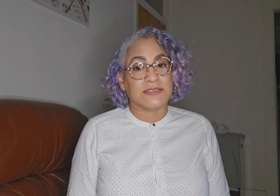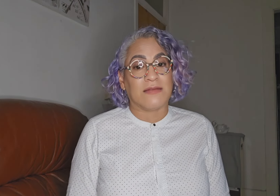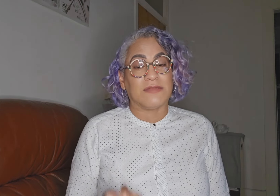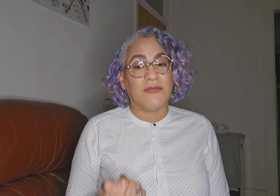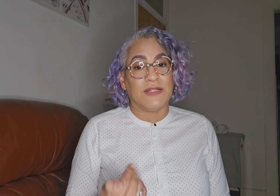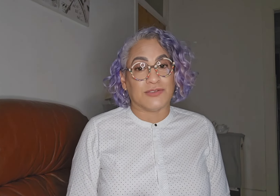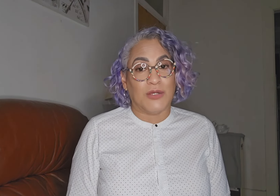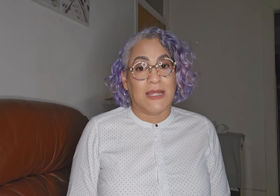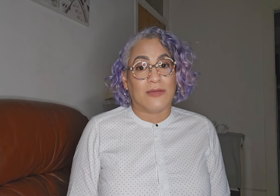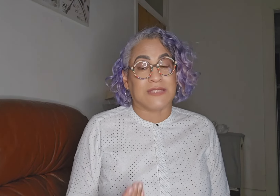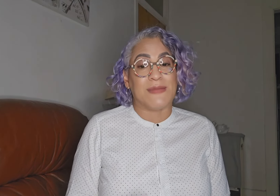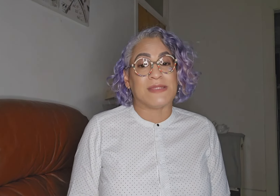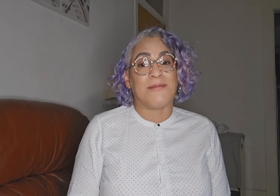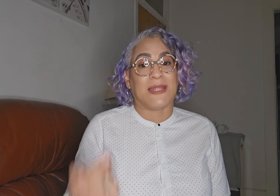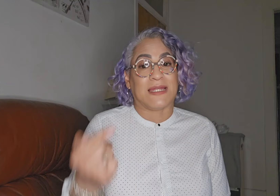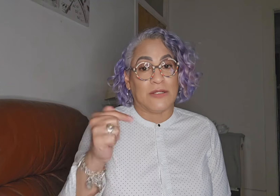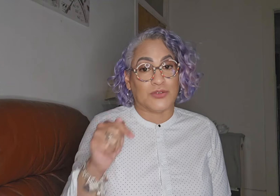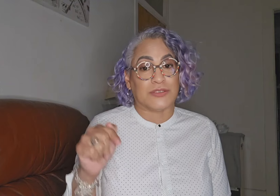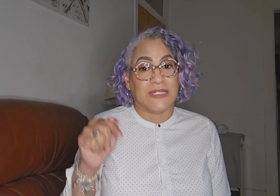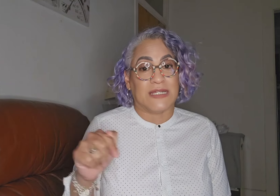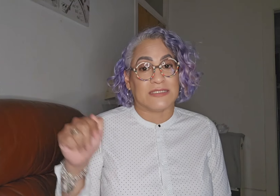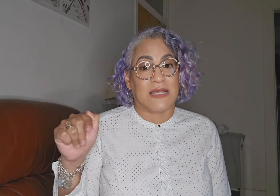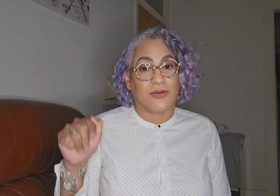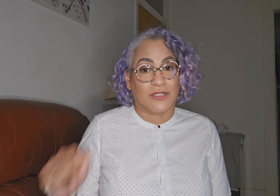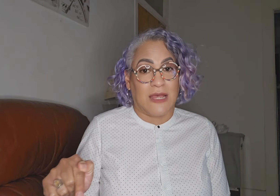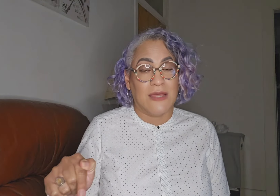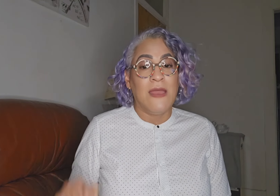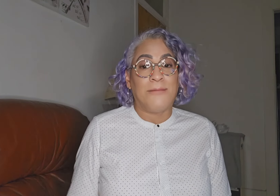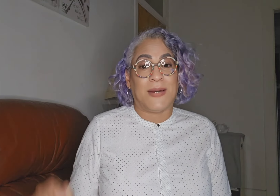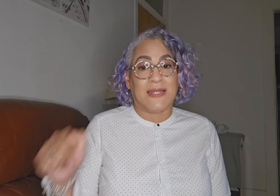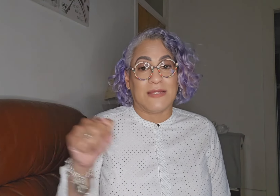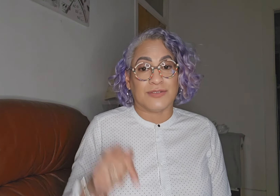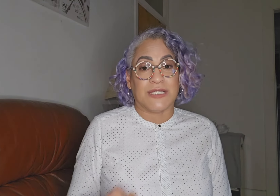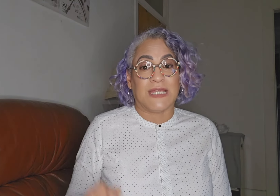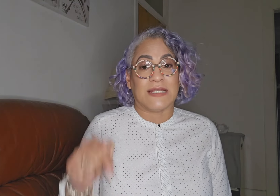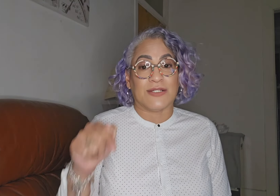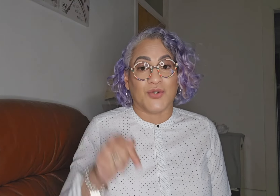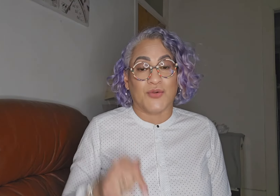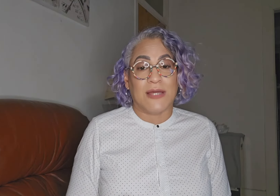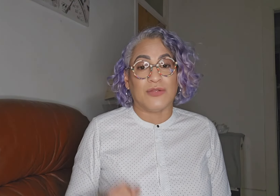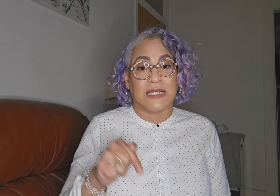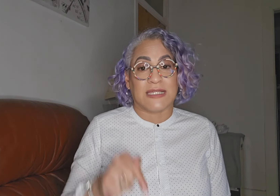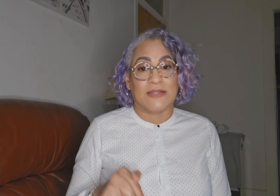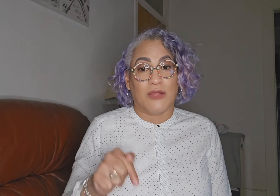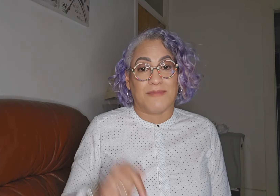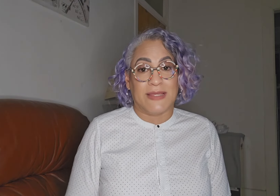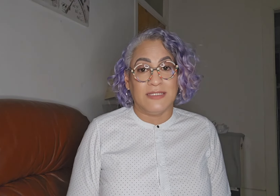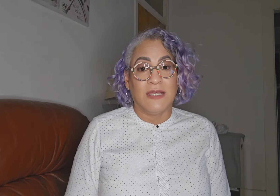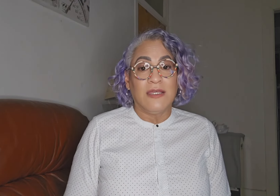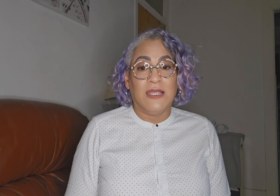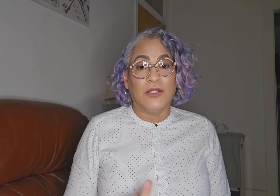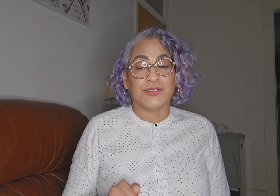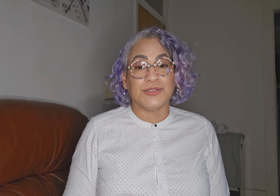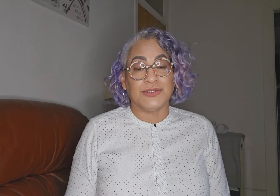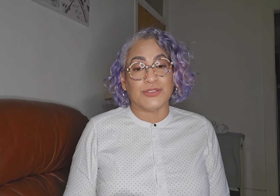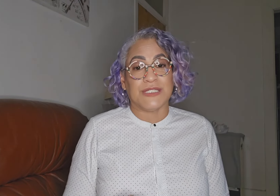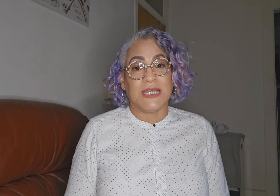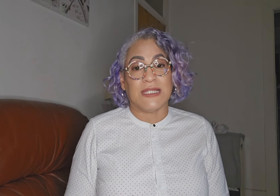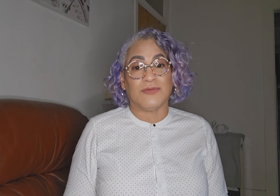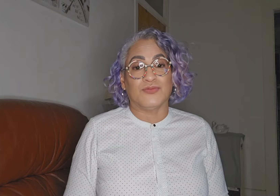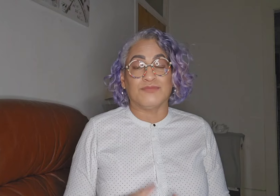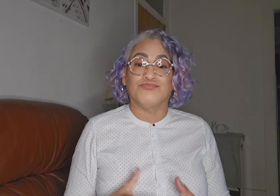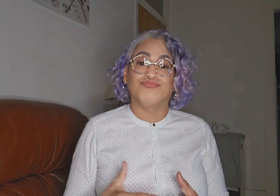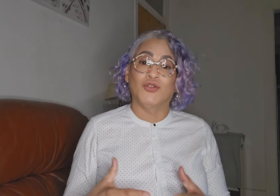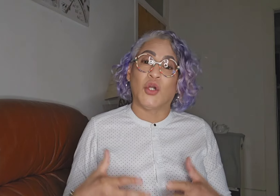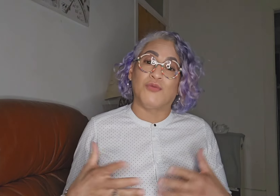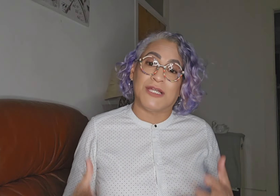un bienestar de Venezuela, justamente para que no sucedieran estas cosas, para que no siguieran robando y saqueando al país y no